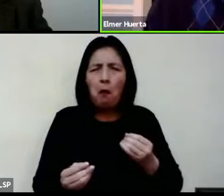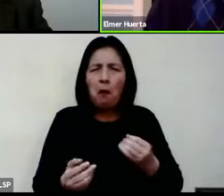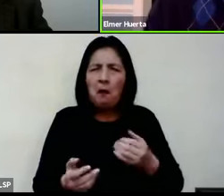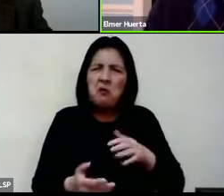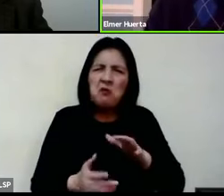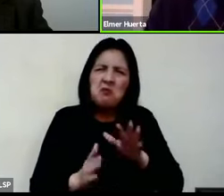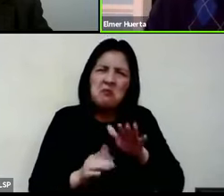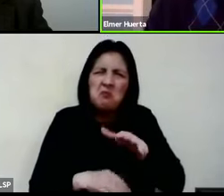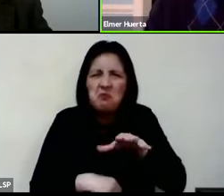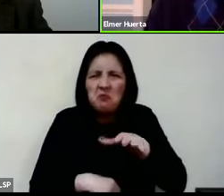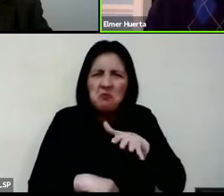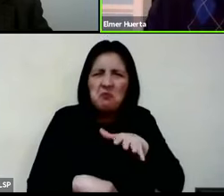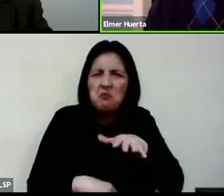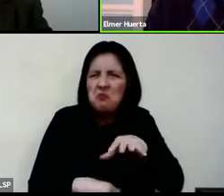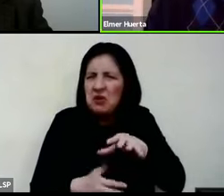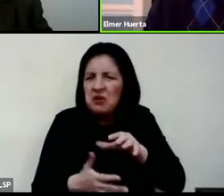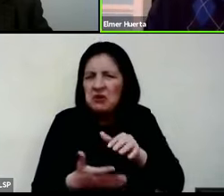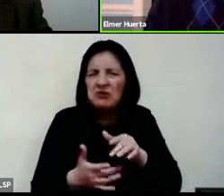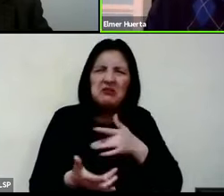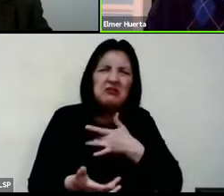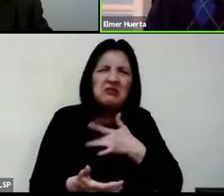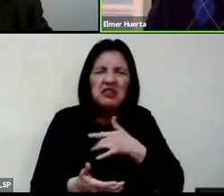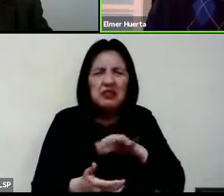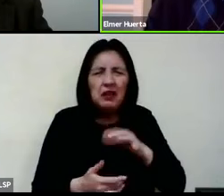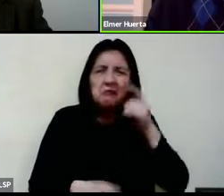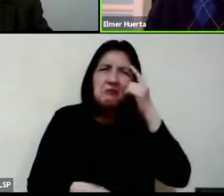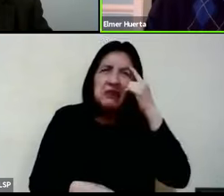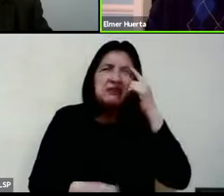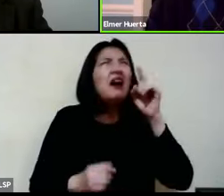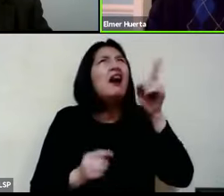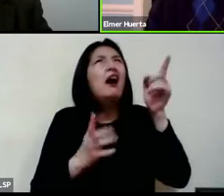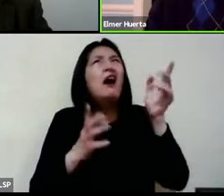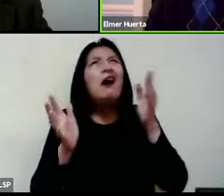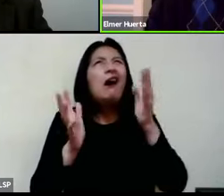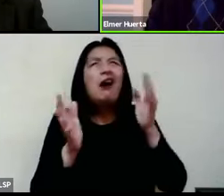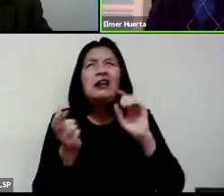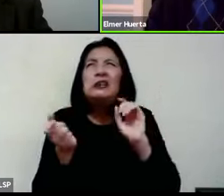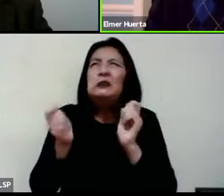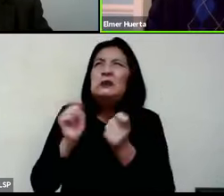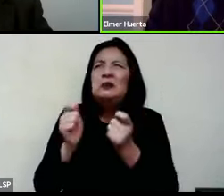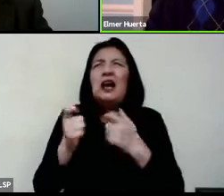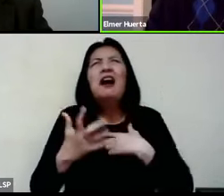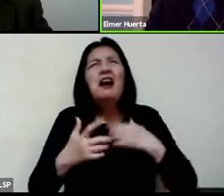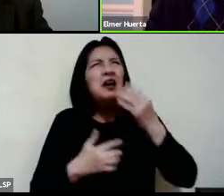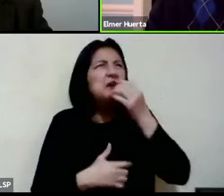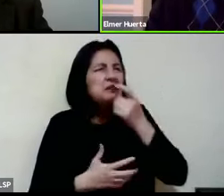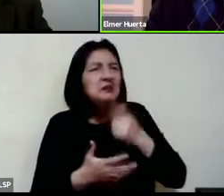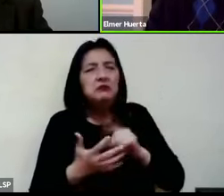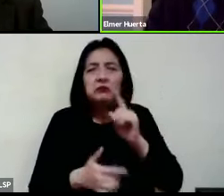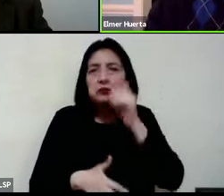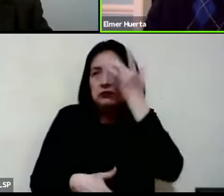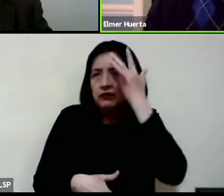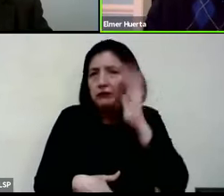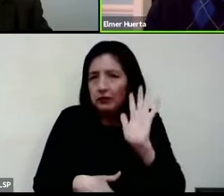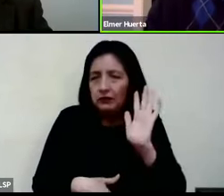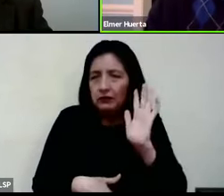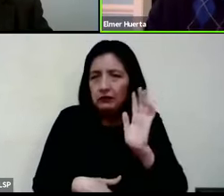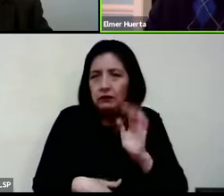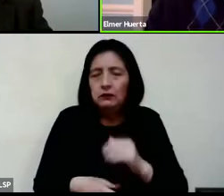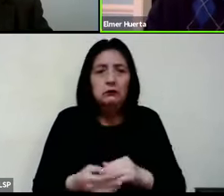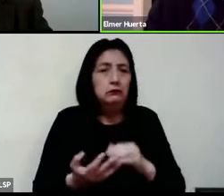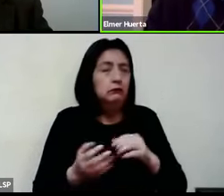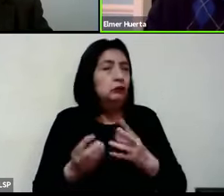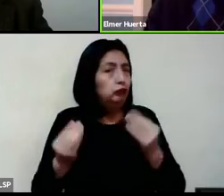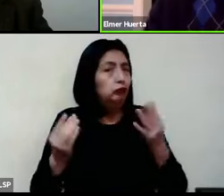tan ligeros que piensan que es el cambio de clima lo que les está afectando. No se enferman. La gran